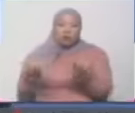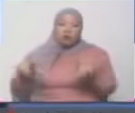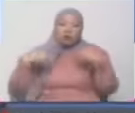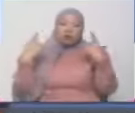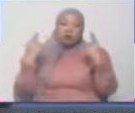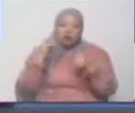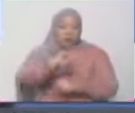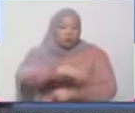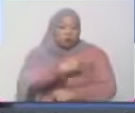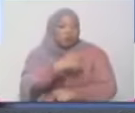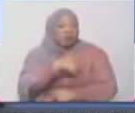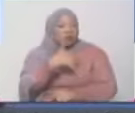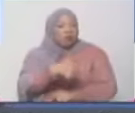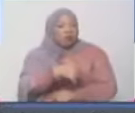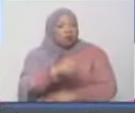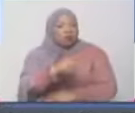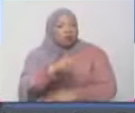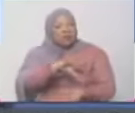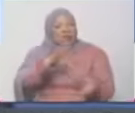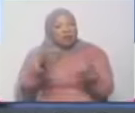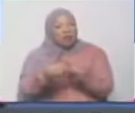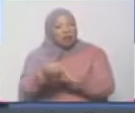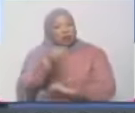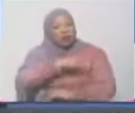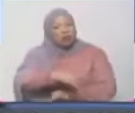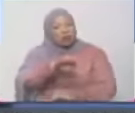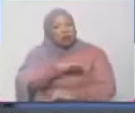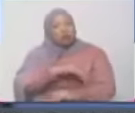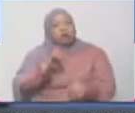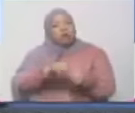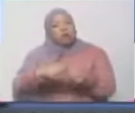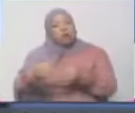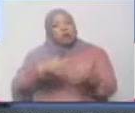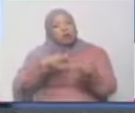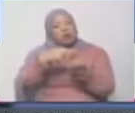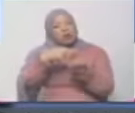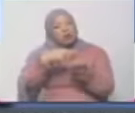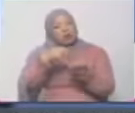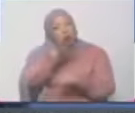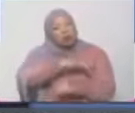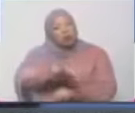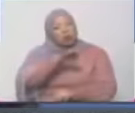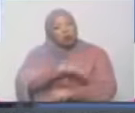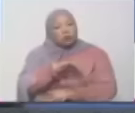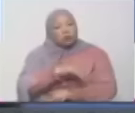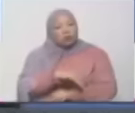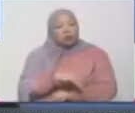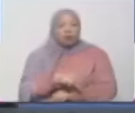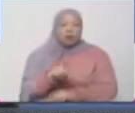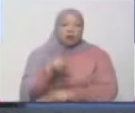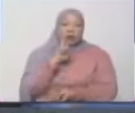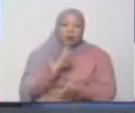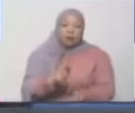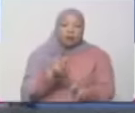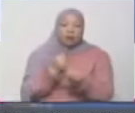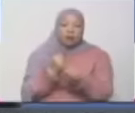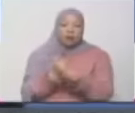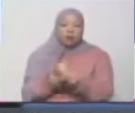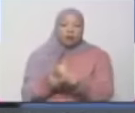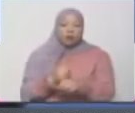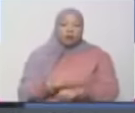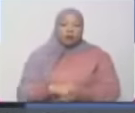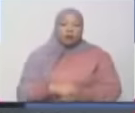tiene sentido si es un eje de transformación social y se vincula con los reales problemas de la sociedad. Entonces, creo que la respuesta está, a propósito del